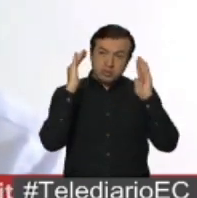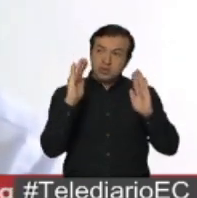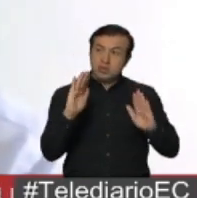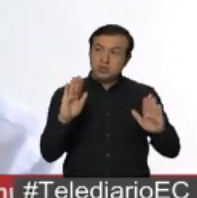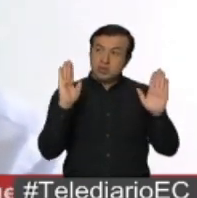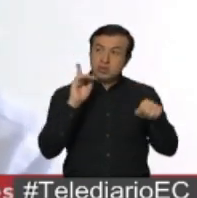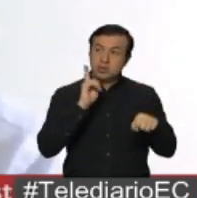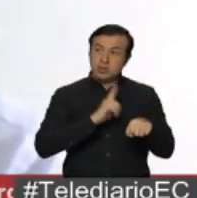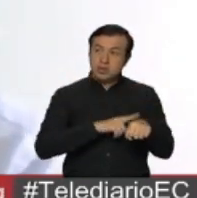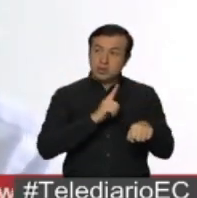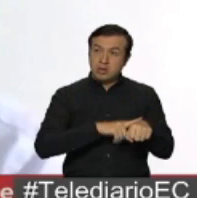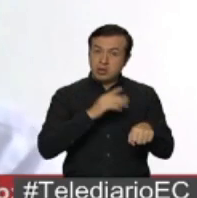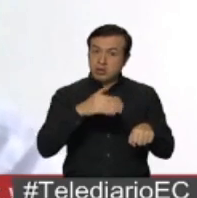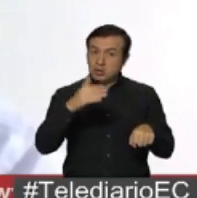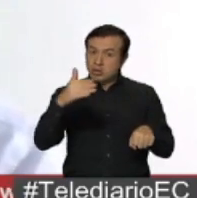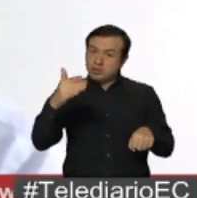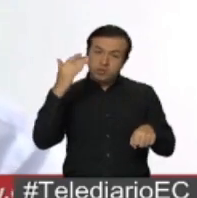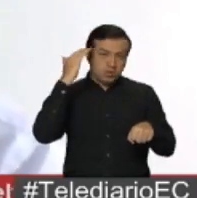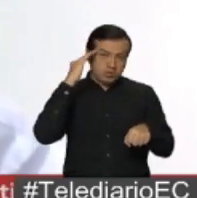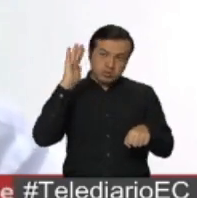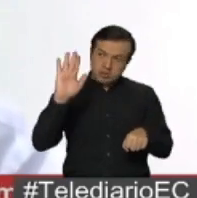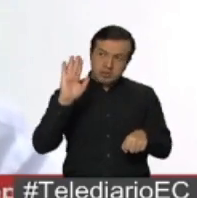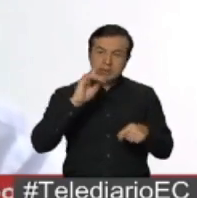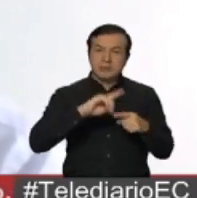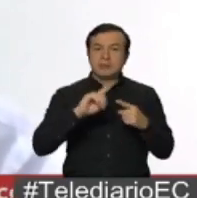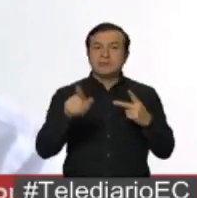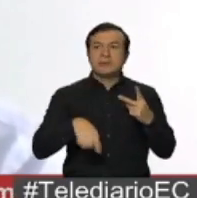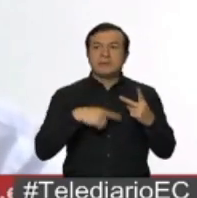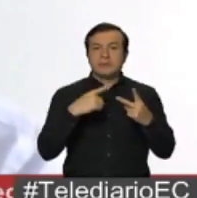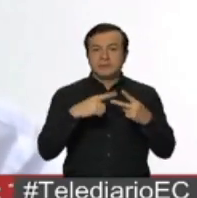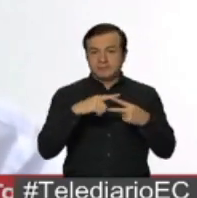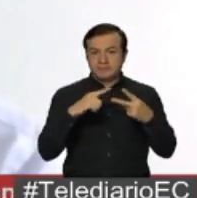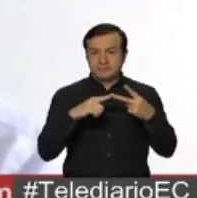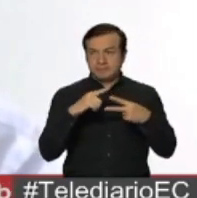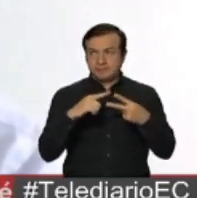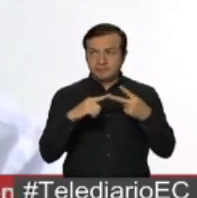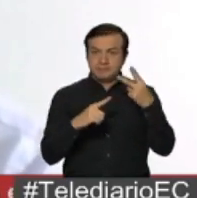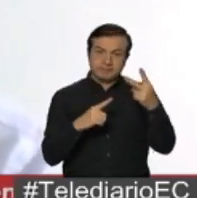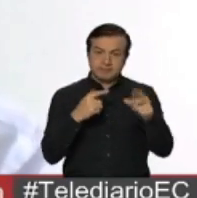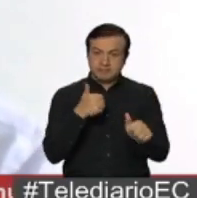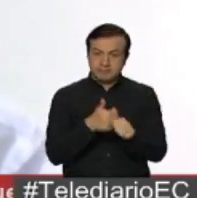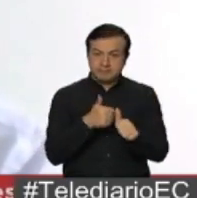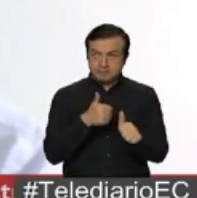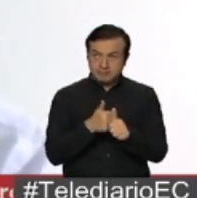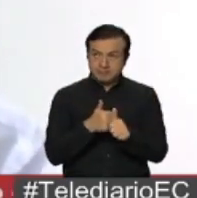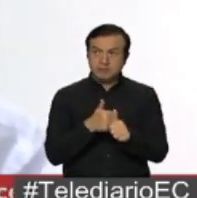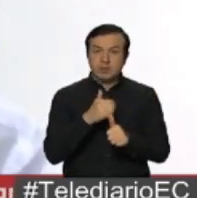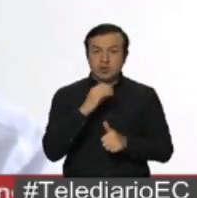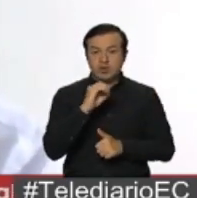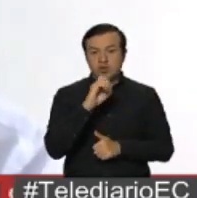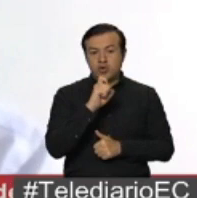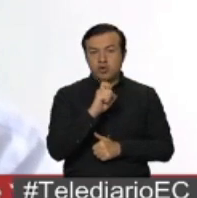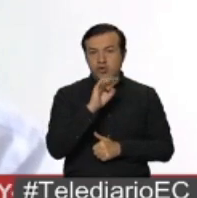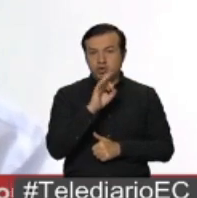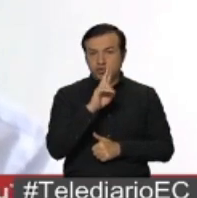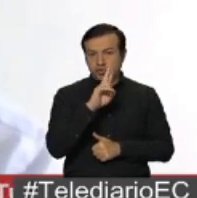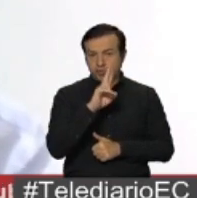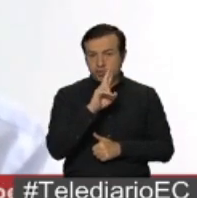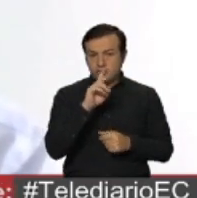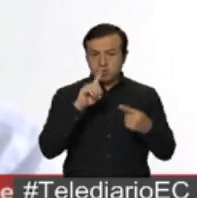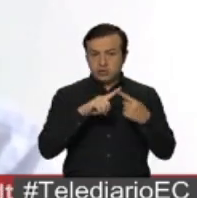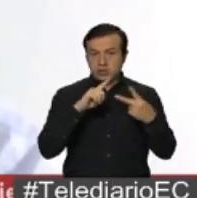demorarán un poco más que las otras hay dos que están muy cerca de oxford y china